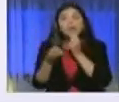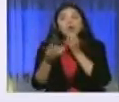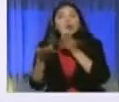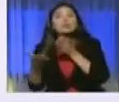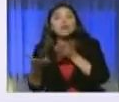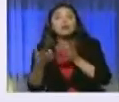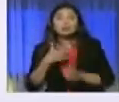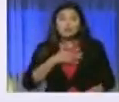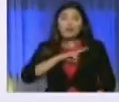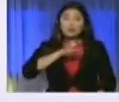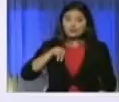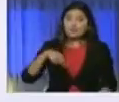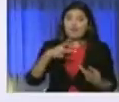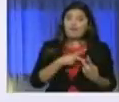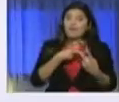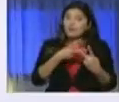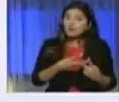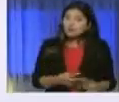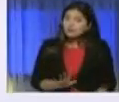que tenemos,